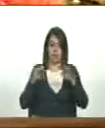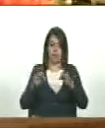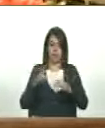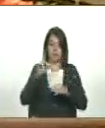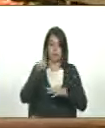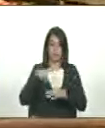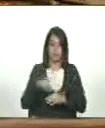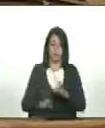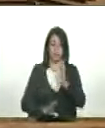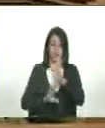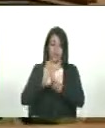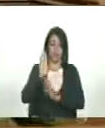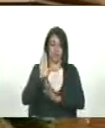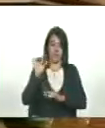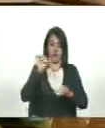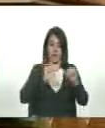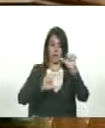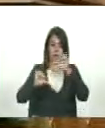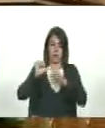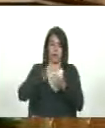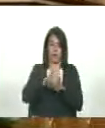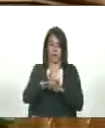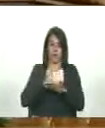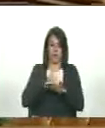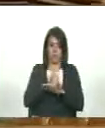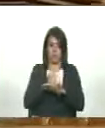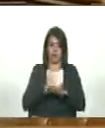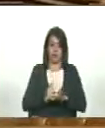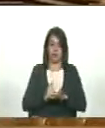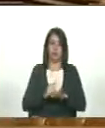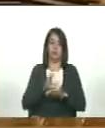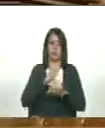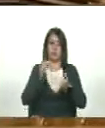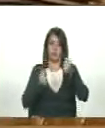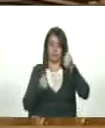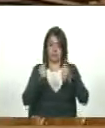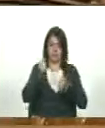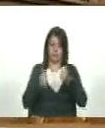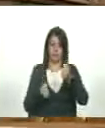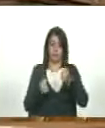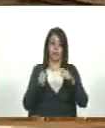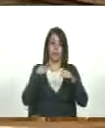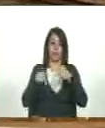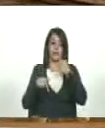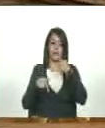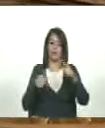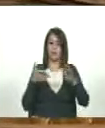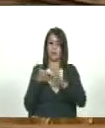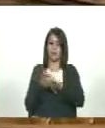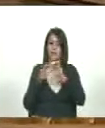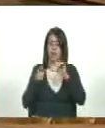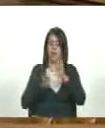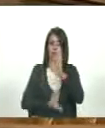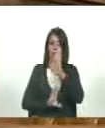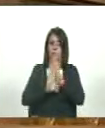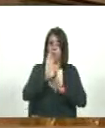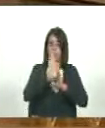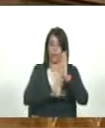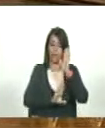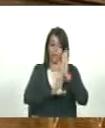incremento en el sector químico y farmacéutico y autopartes. Quiere esto decir que el